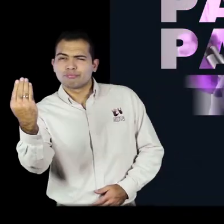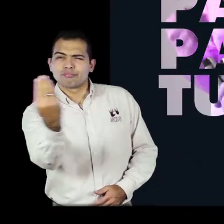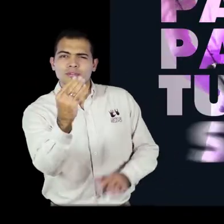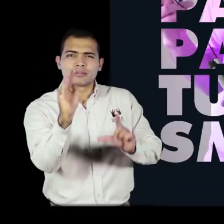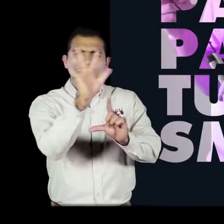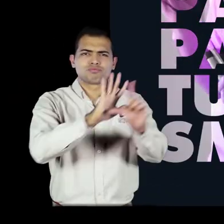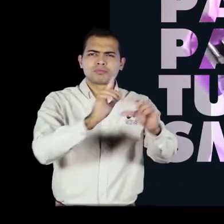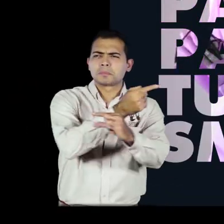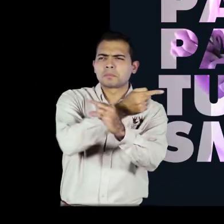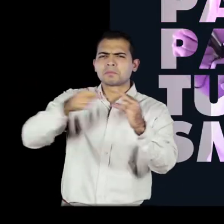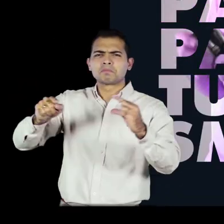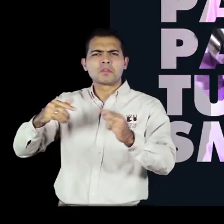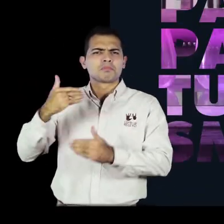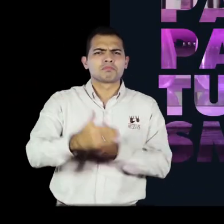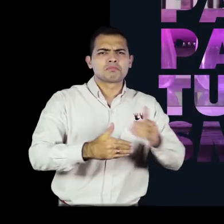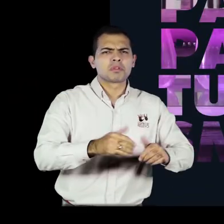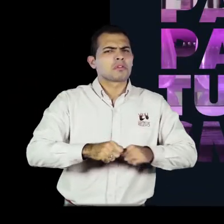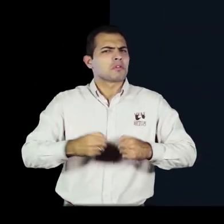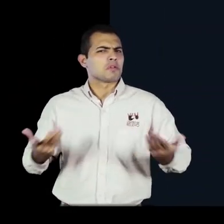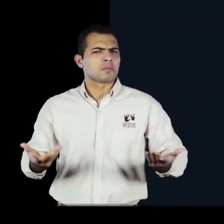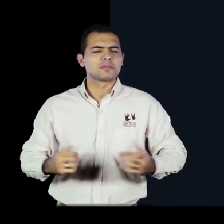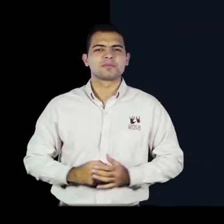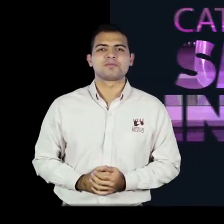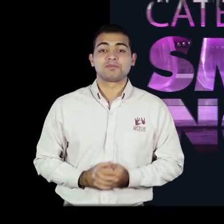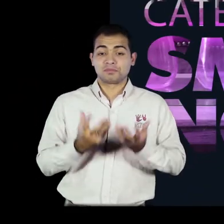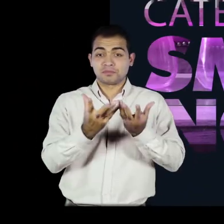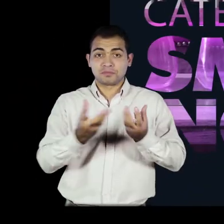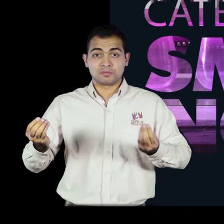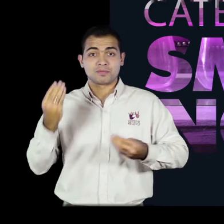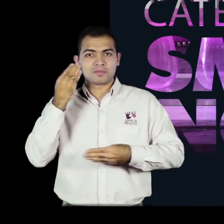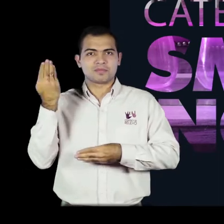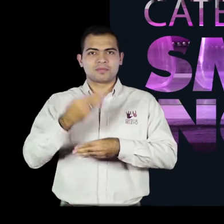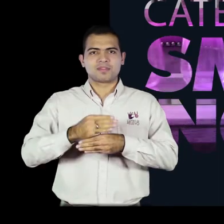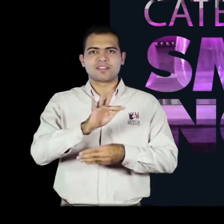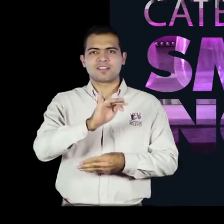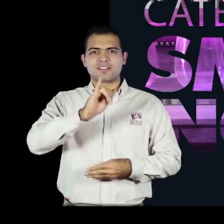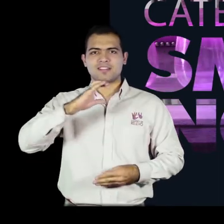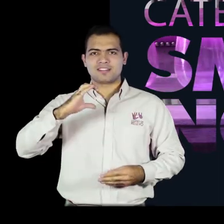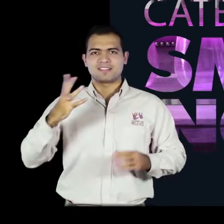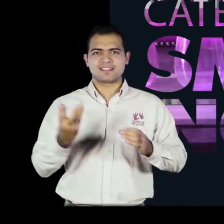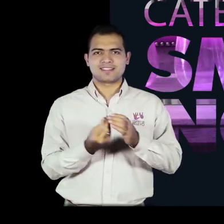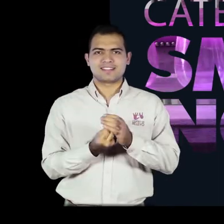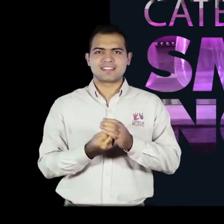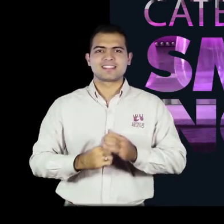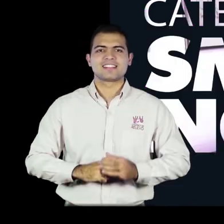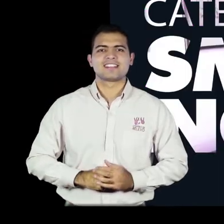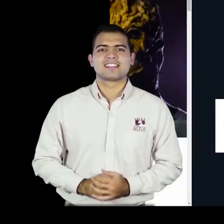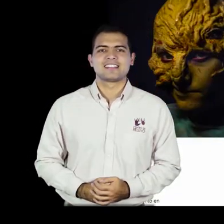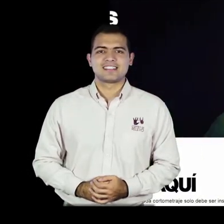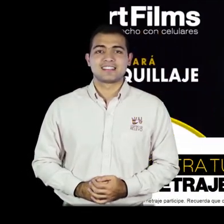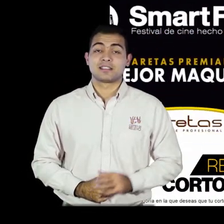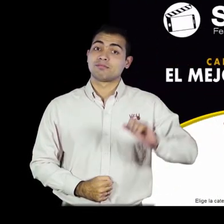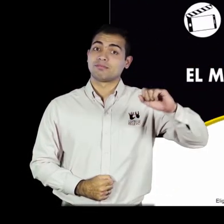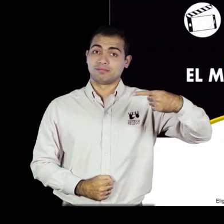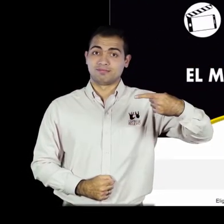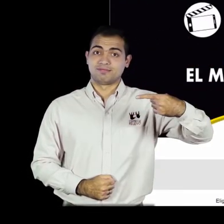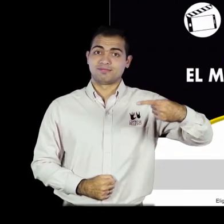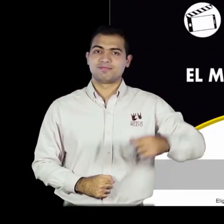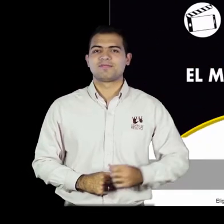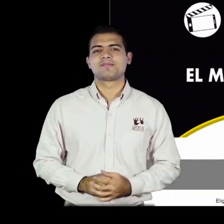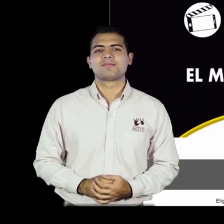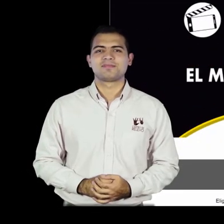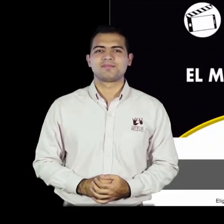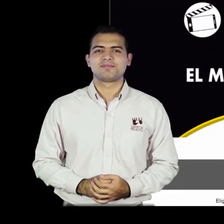pasos para enviar tu Smart Films. Categoría: Smart TIC incluyente.